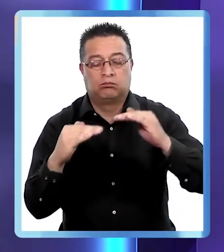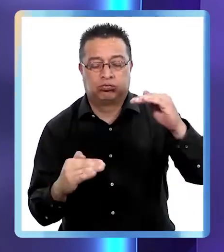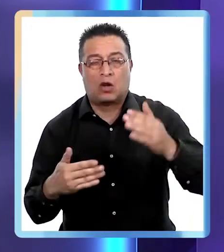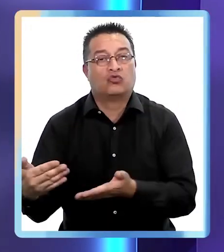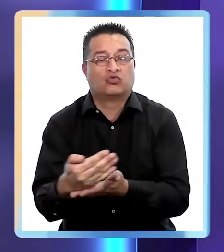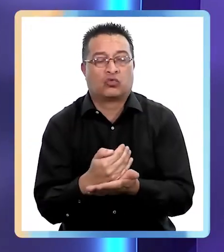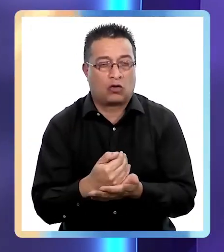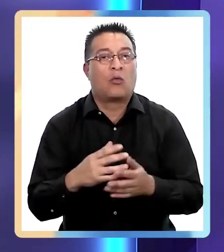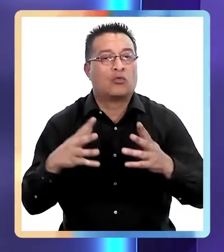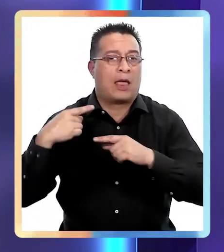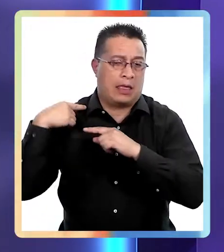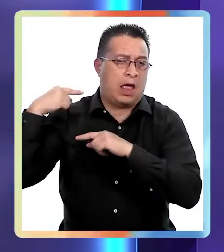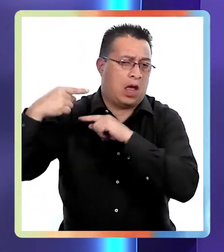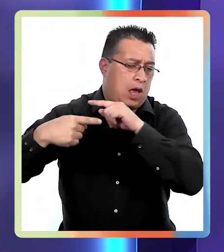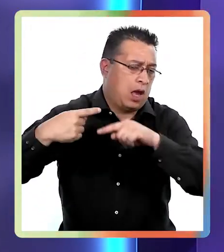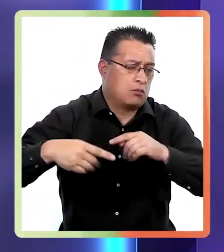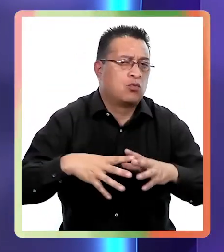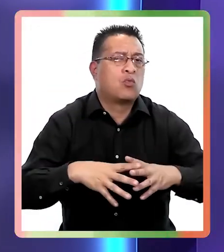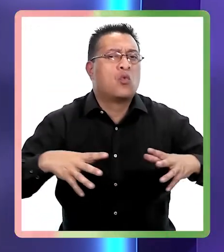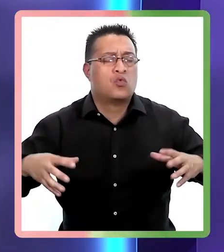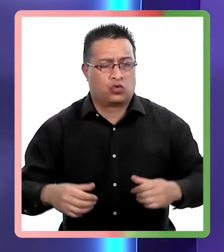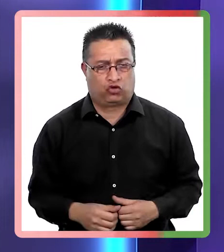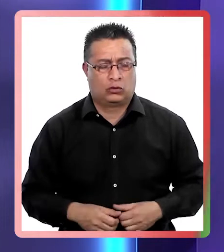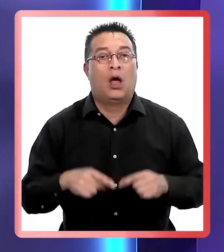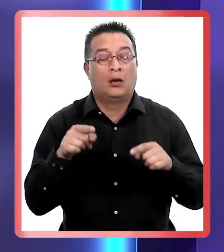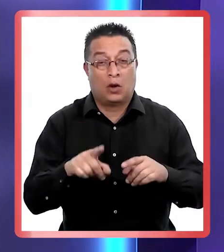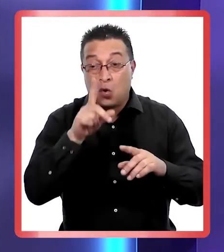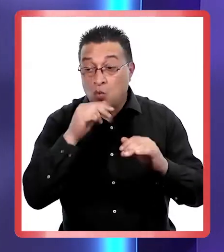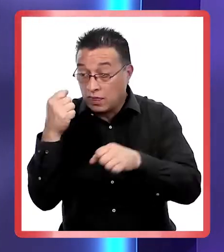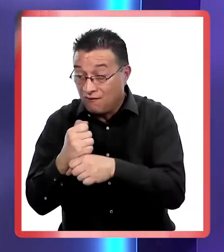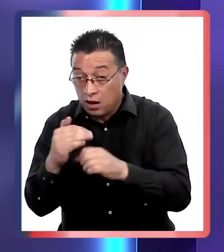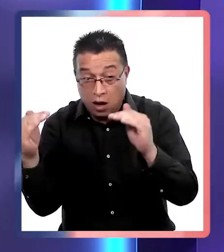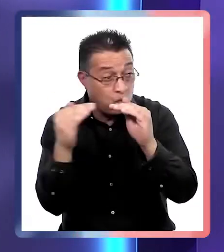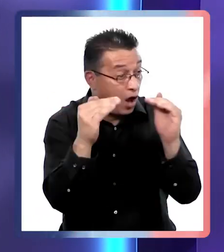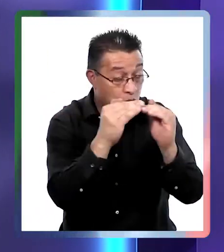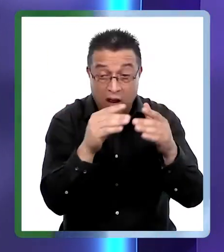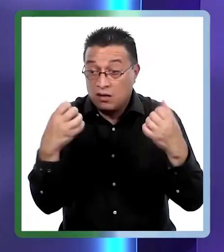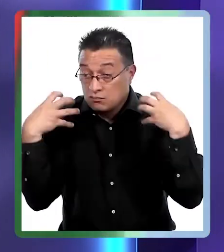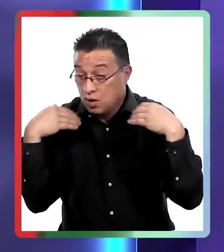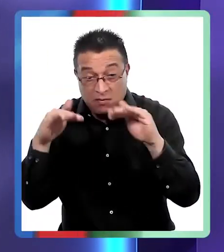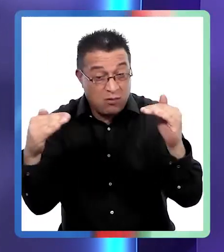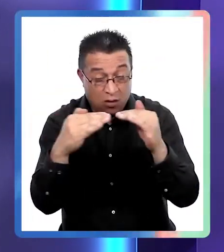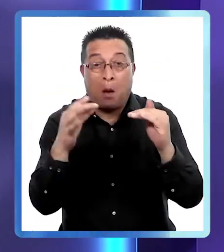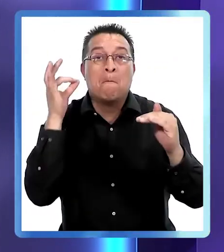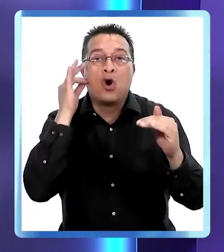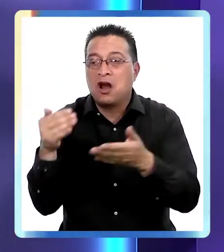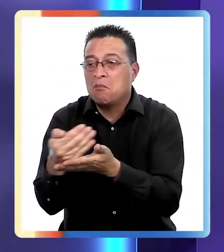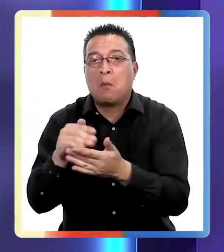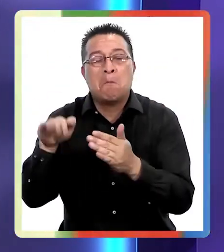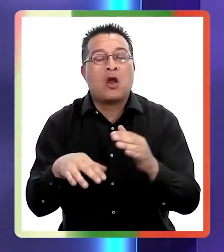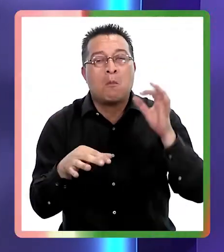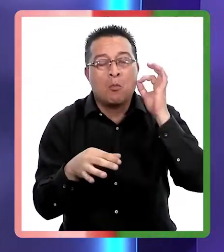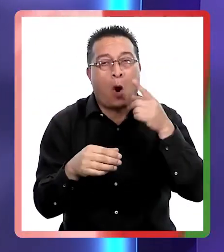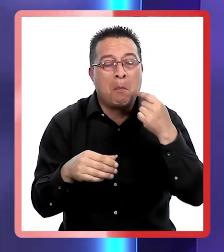salarial que es histórica, ¿verdad? Nos viene afectando hace mucho tiempo. A igual labor, a igual función, igual responsabilidad, las mujeres siempre ganan menos que los